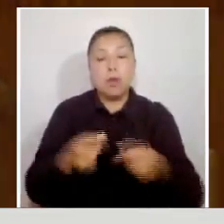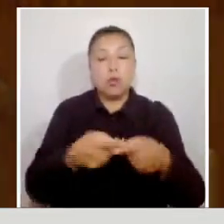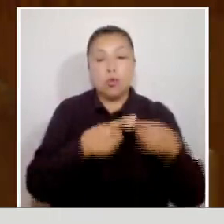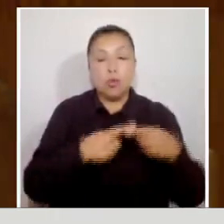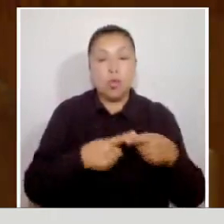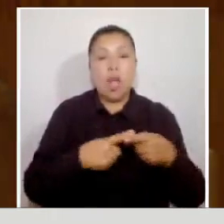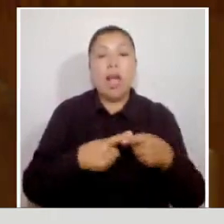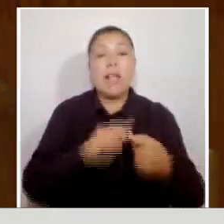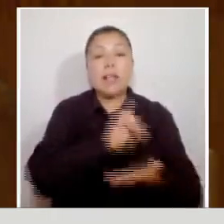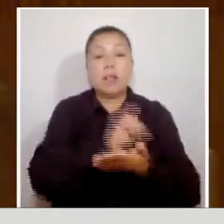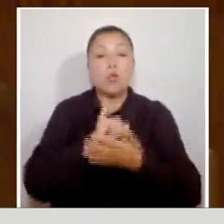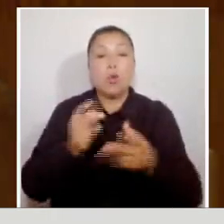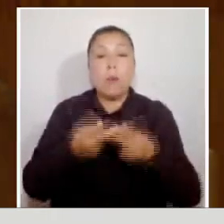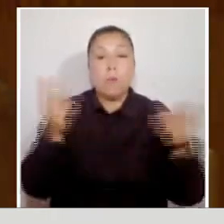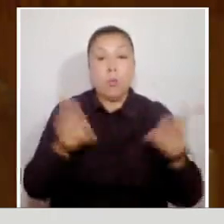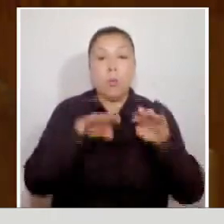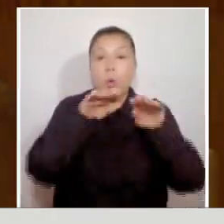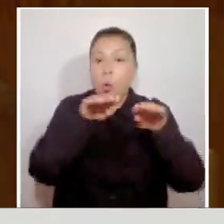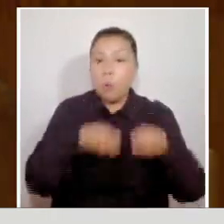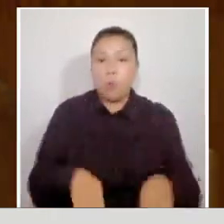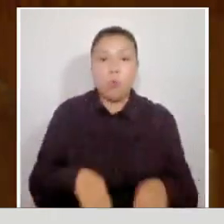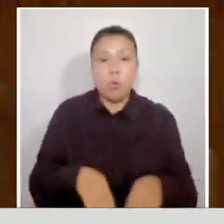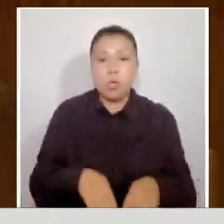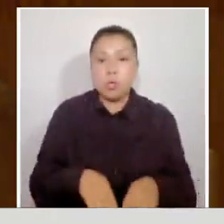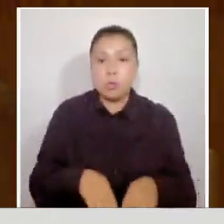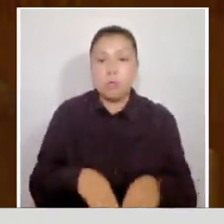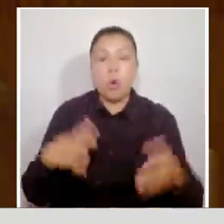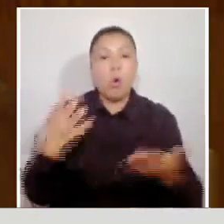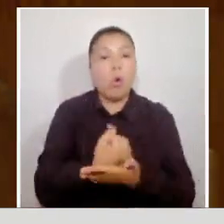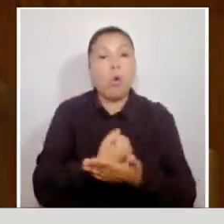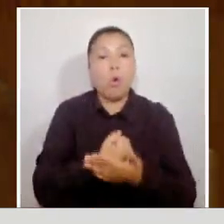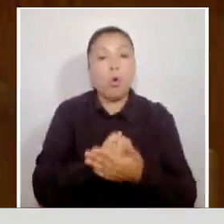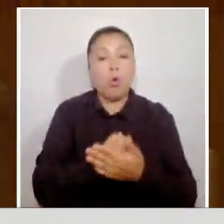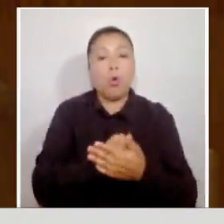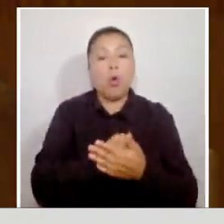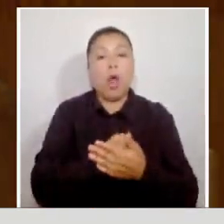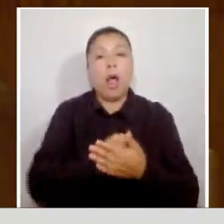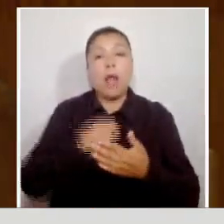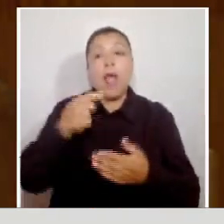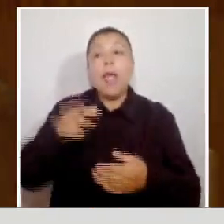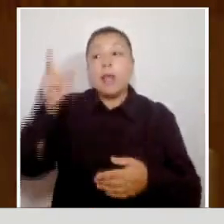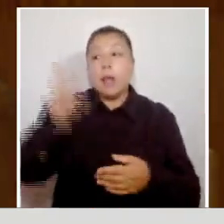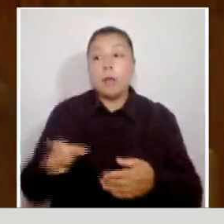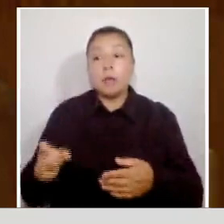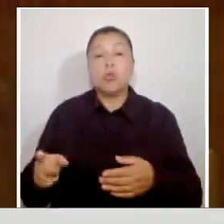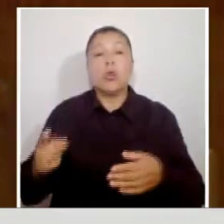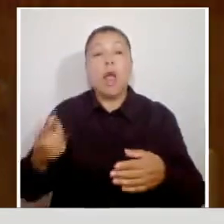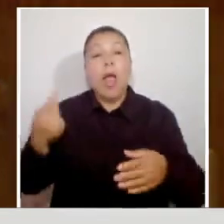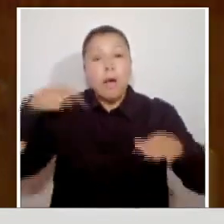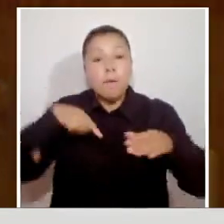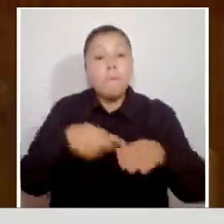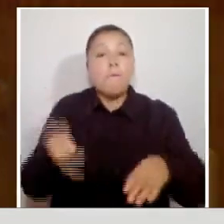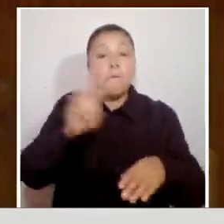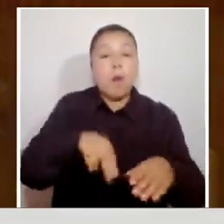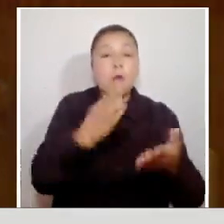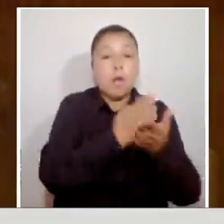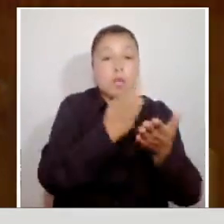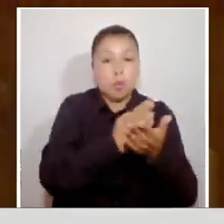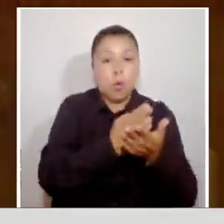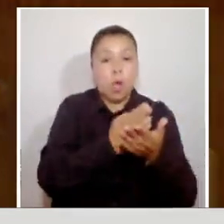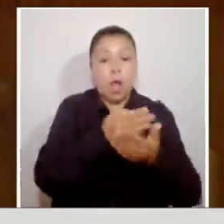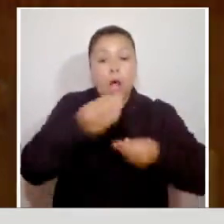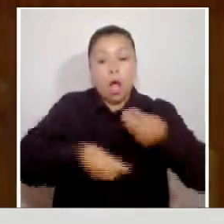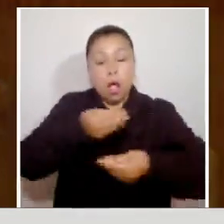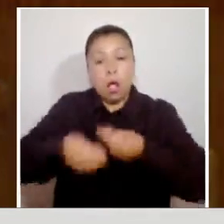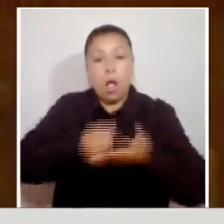públicas así como lograr su inserción en establecimientos educacionales contribuyendo con ello a